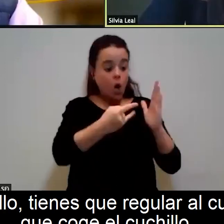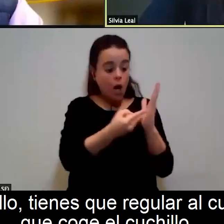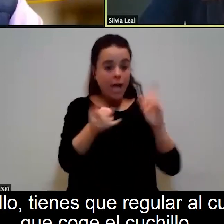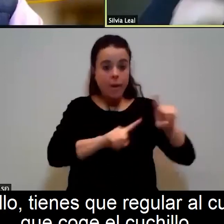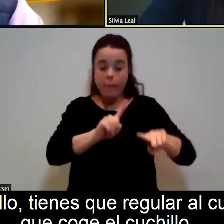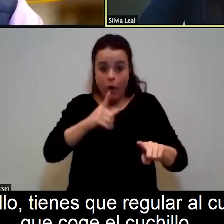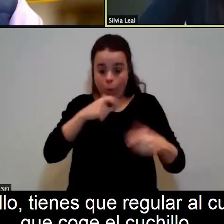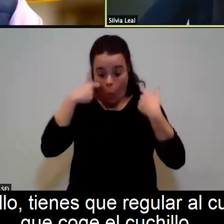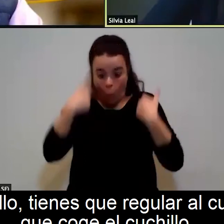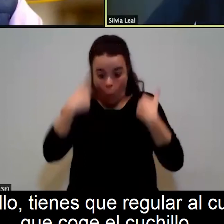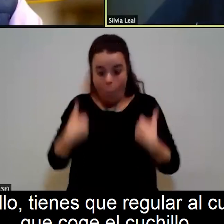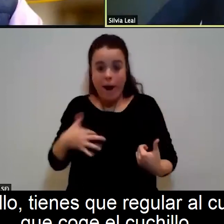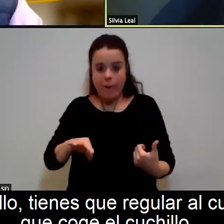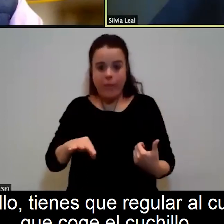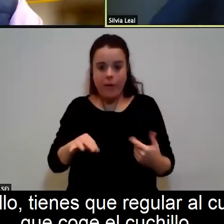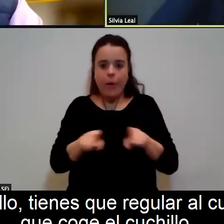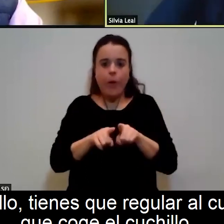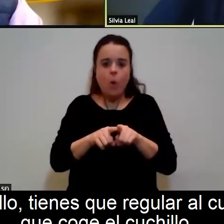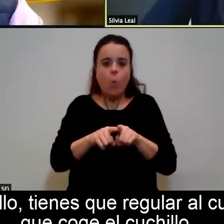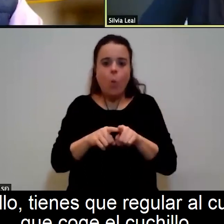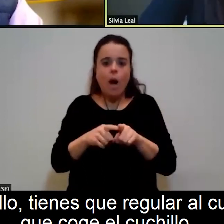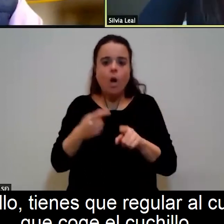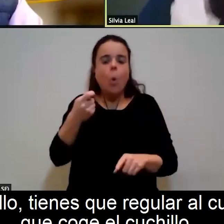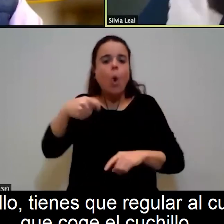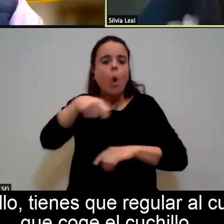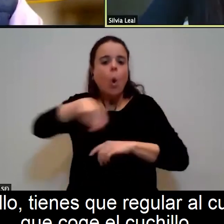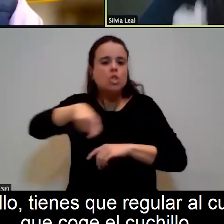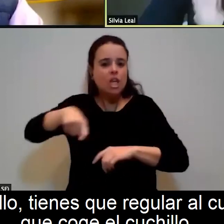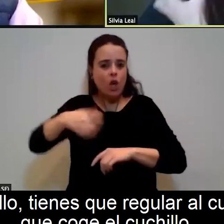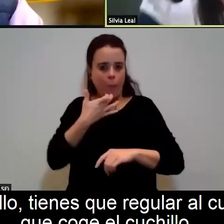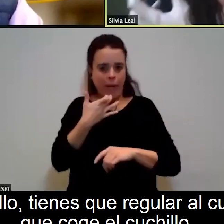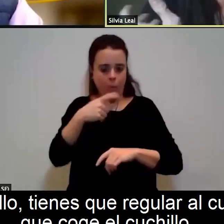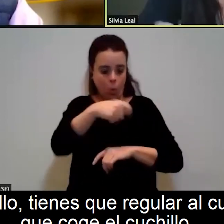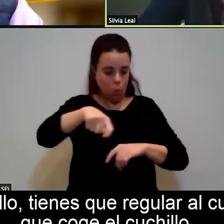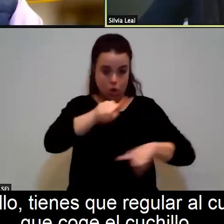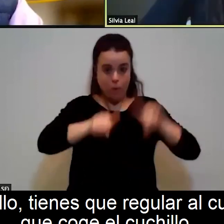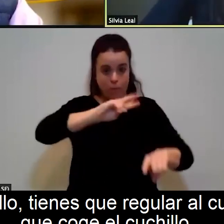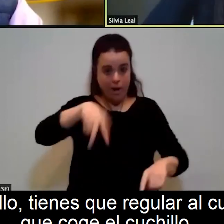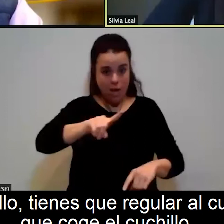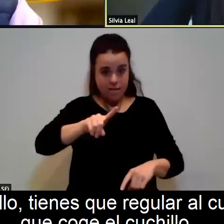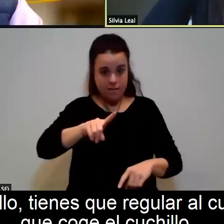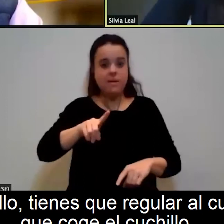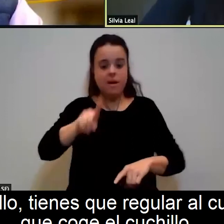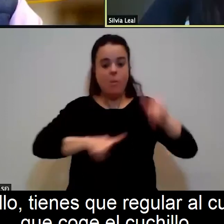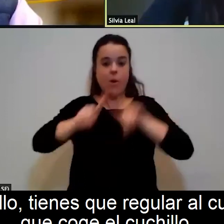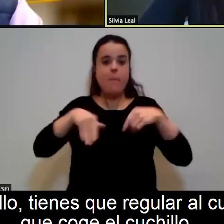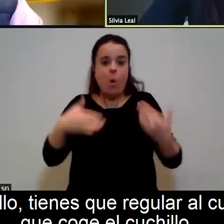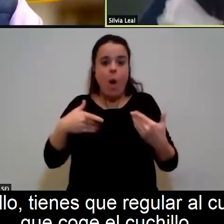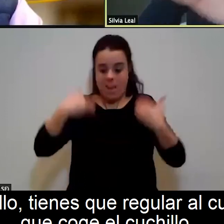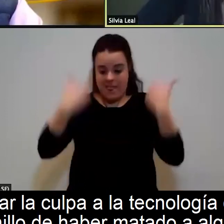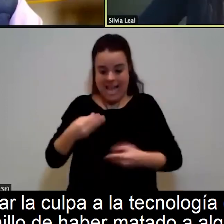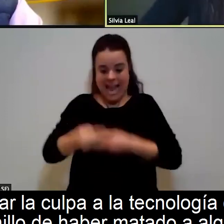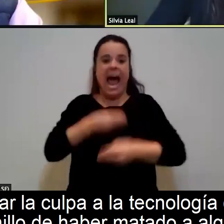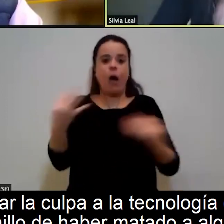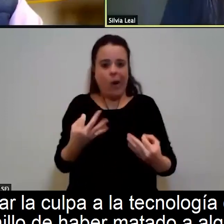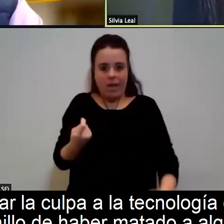coger un cuchillo. ¿Tienes que regular al cuchillo o al señor que coge el cuchillo? Esto es igual. Lo que pasa es que aquí, como la tecnología es inteligente, solemos echarle la culpa,